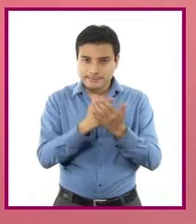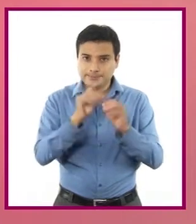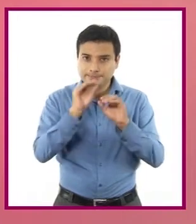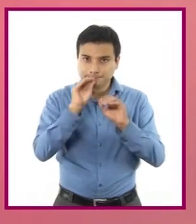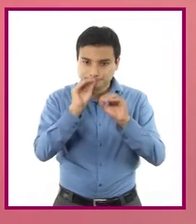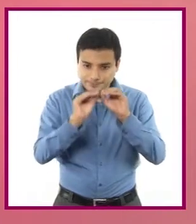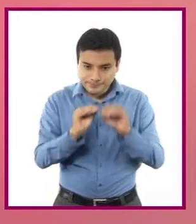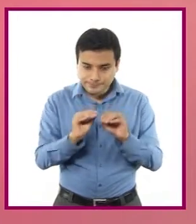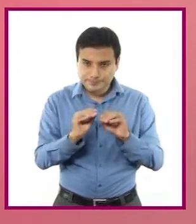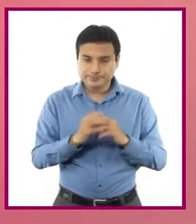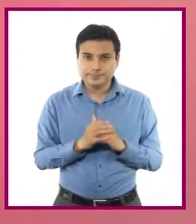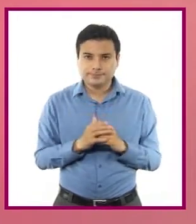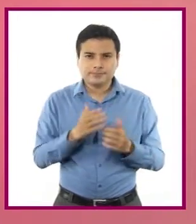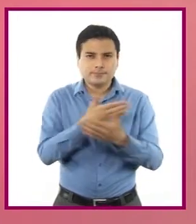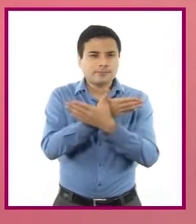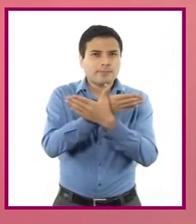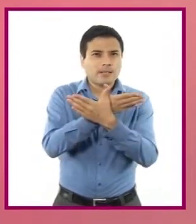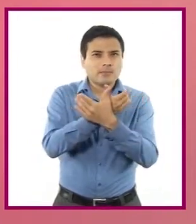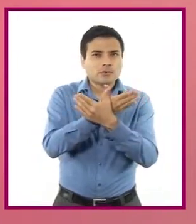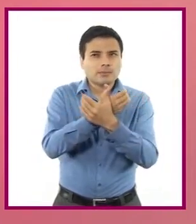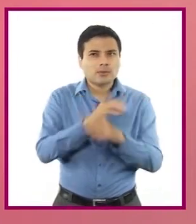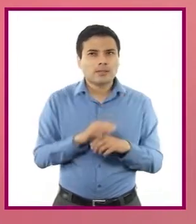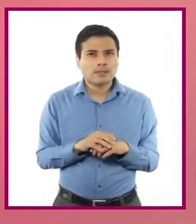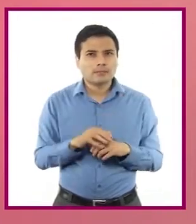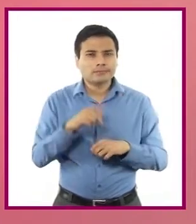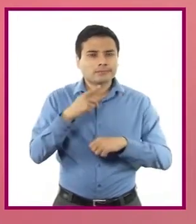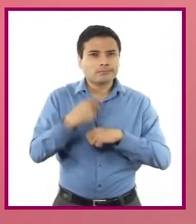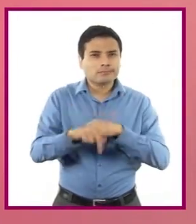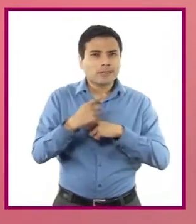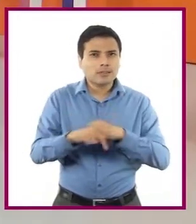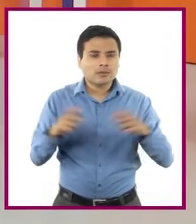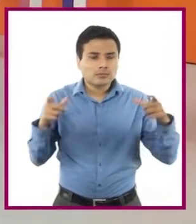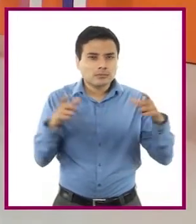las causas por las que la mariposa monarca está en peligro.